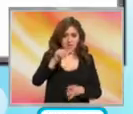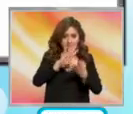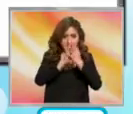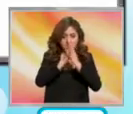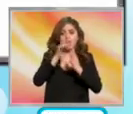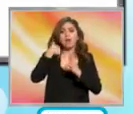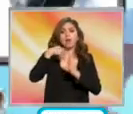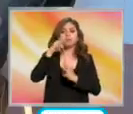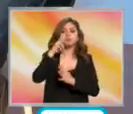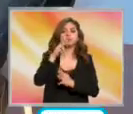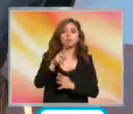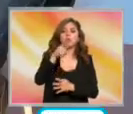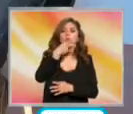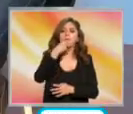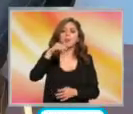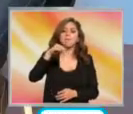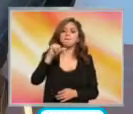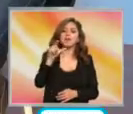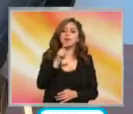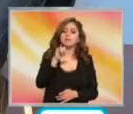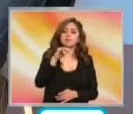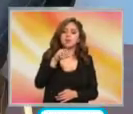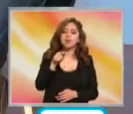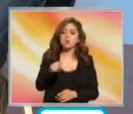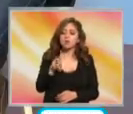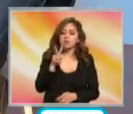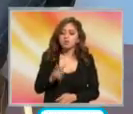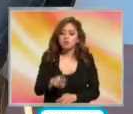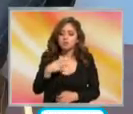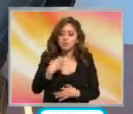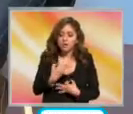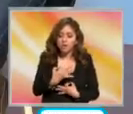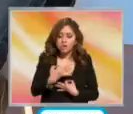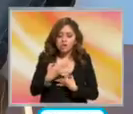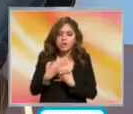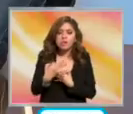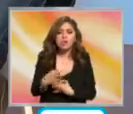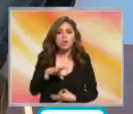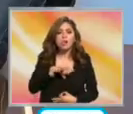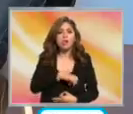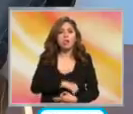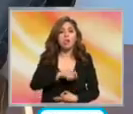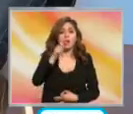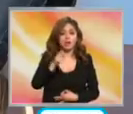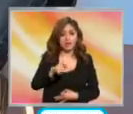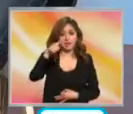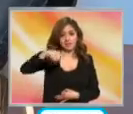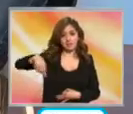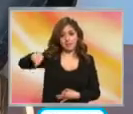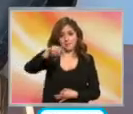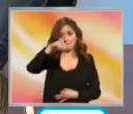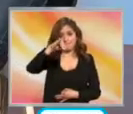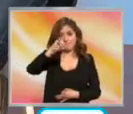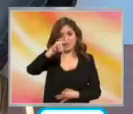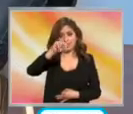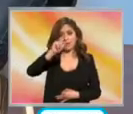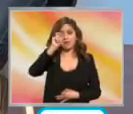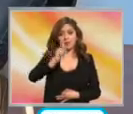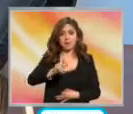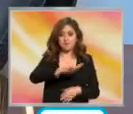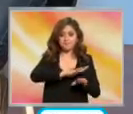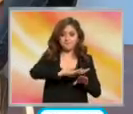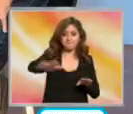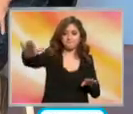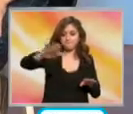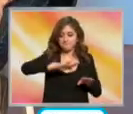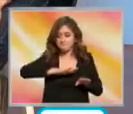que a Maximiliano le parecía una fruta extravagante, una fruta propia de este continente de América. sí. Tanto fue así que en su palacio en Miramar Sí. puso tapices